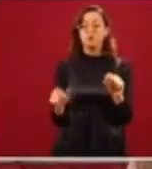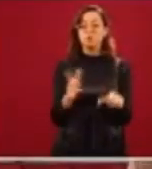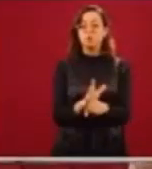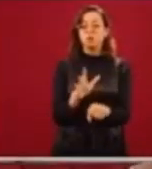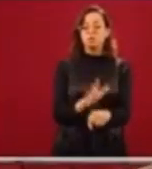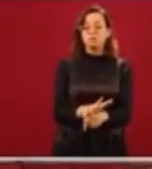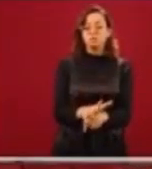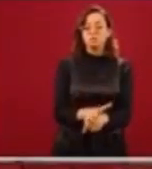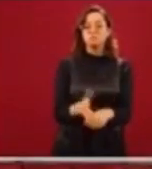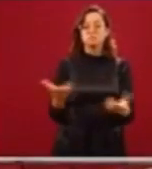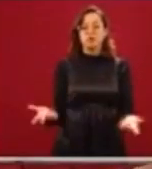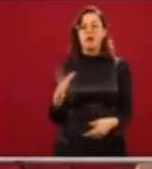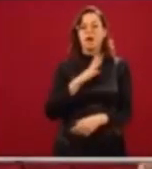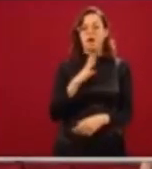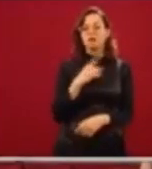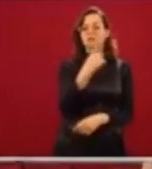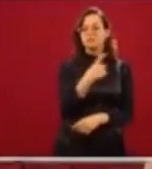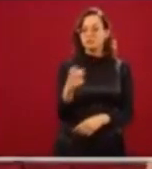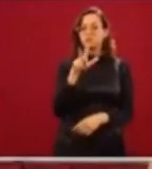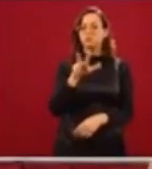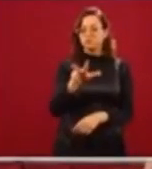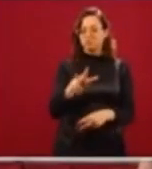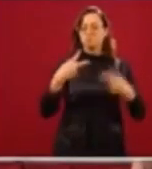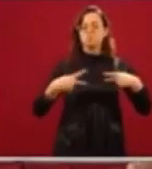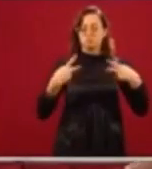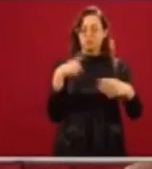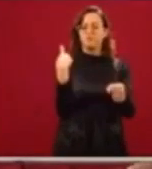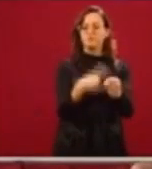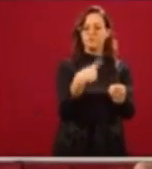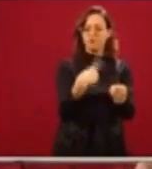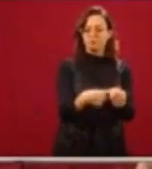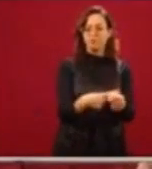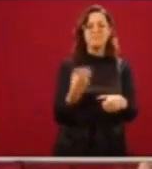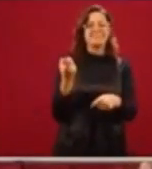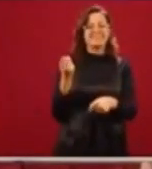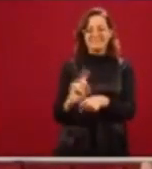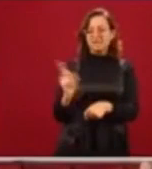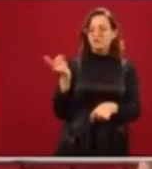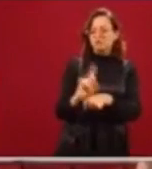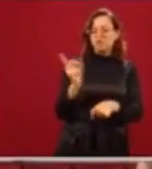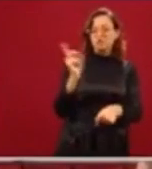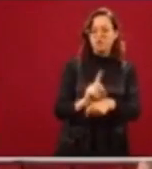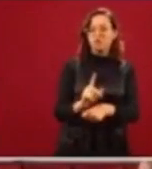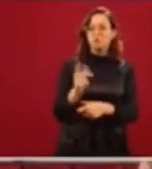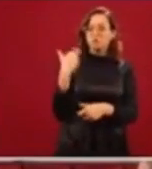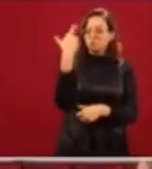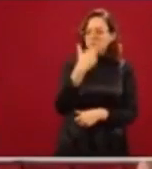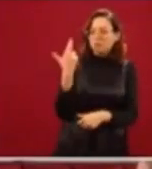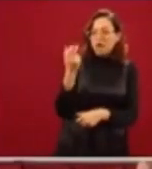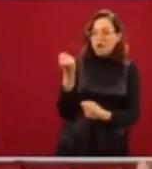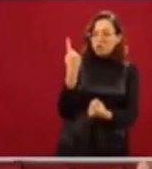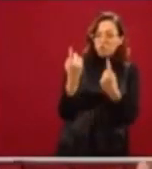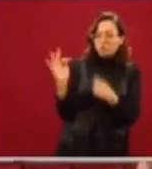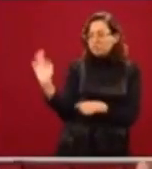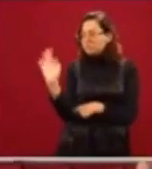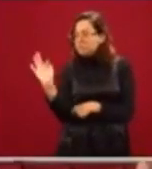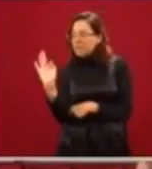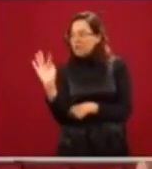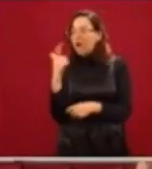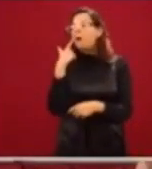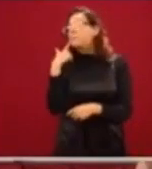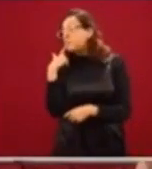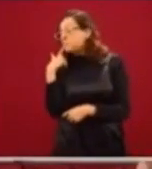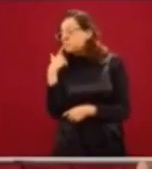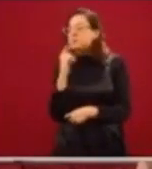Es que tenemos hasta el momento 118 casos confirmados. Seguimos, como todos los días, estudiando casos sospechosos y se declaran o confirmados